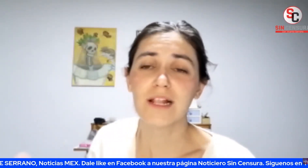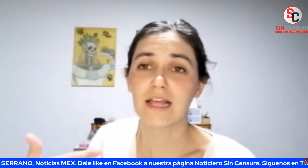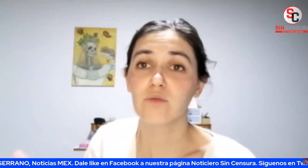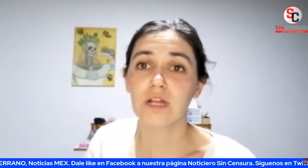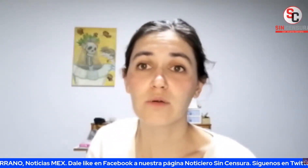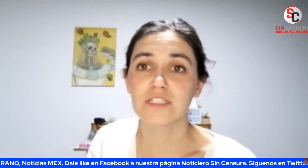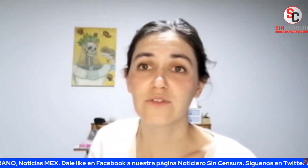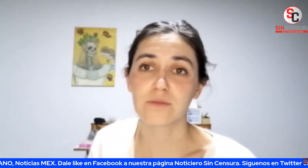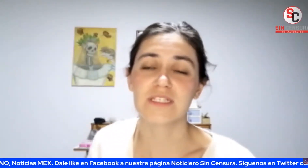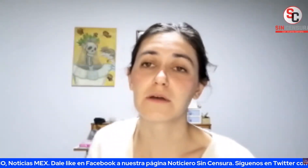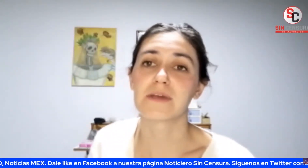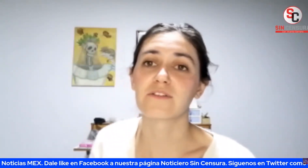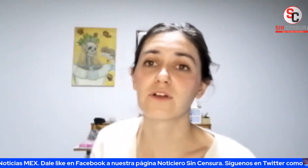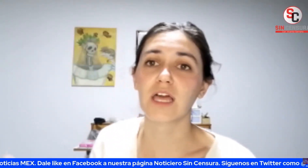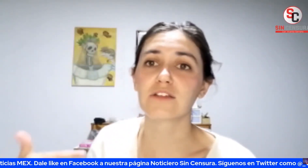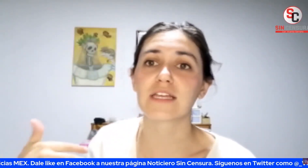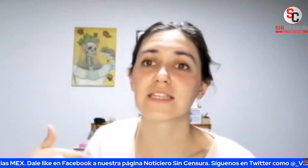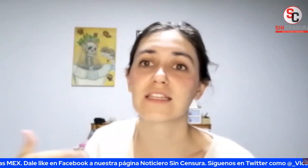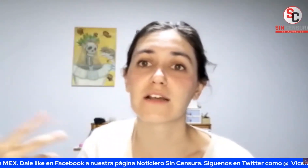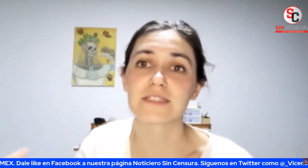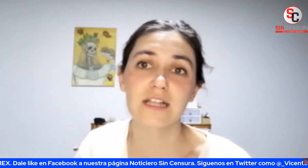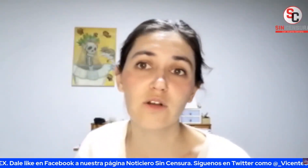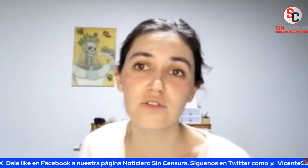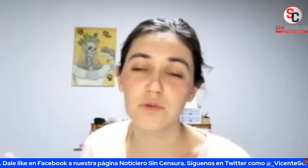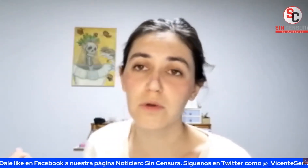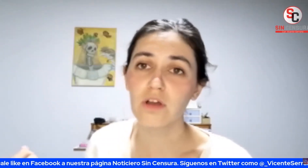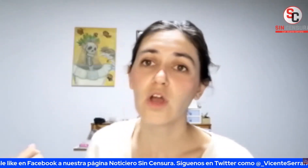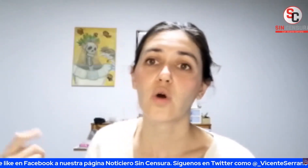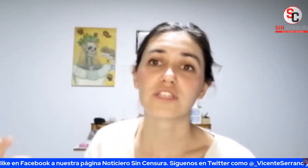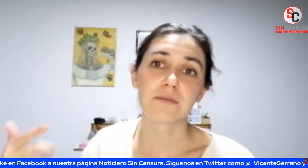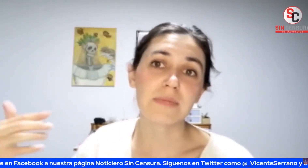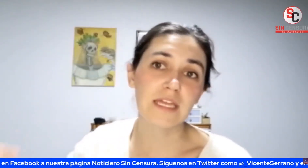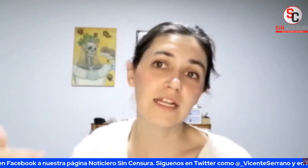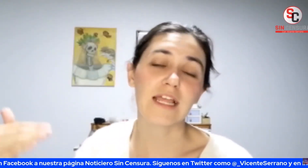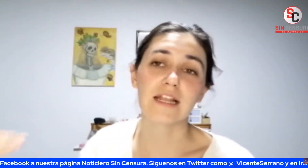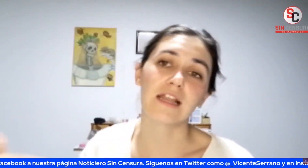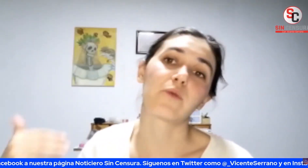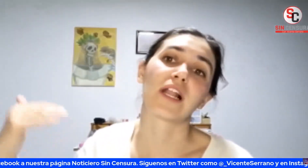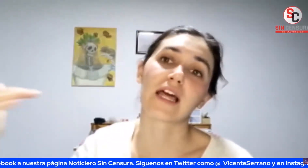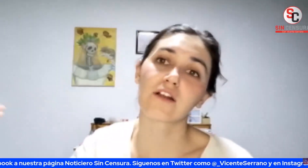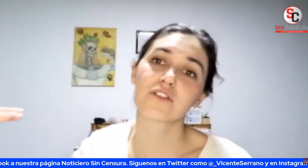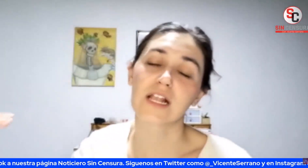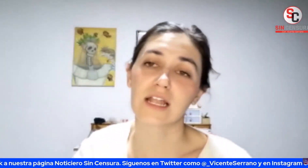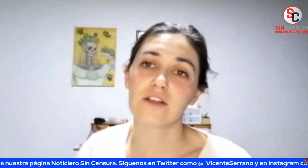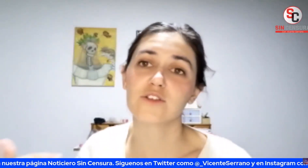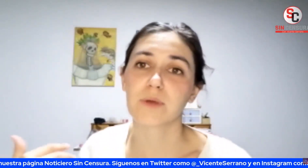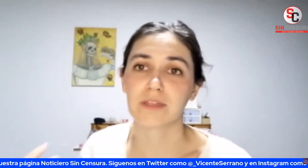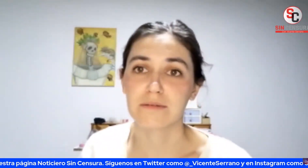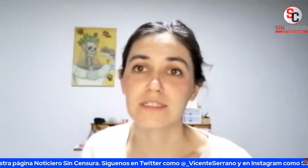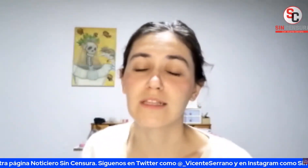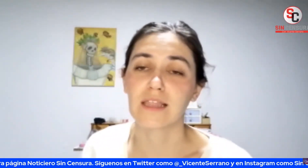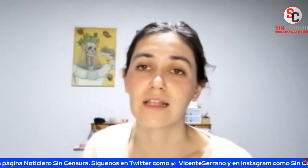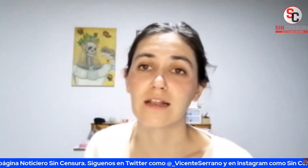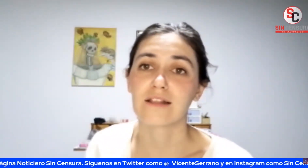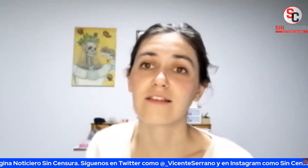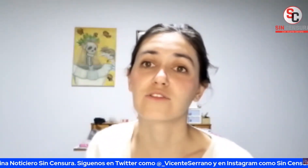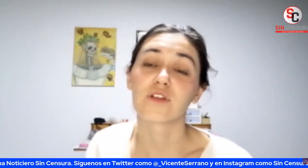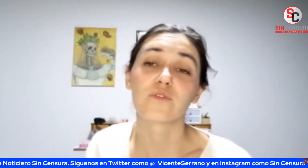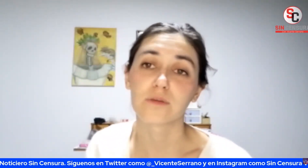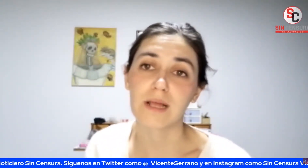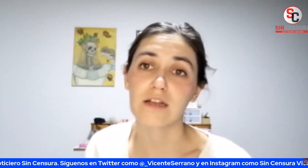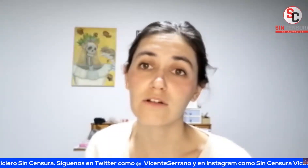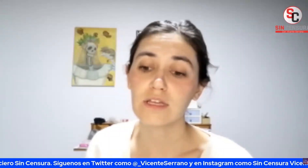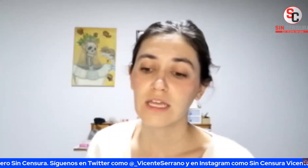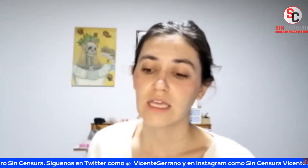sector informal. De alguna u otra forma se va a ver reflejado, ya sea a través del consumo o también en el igualar los salarios a través del